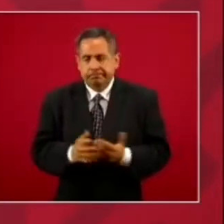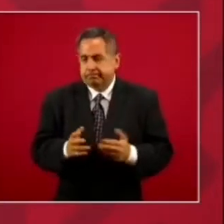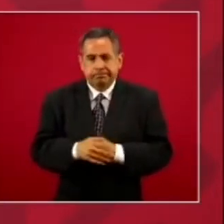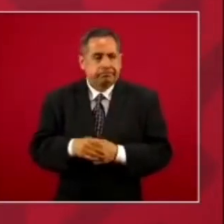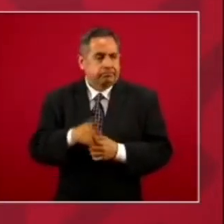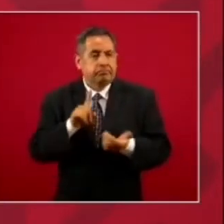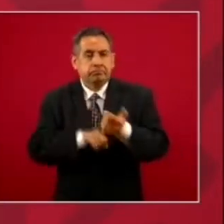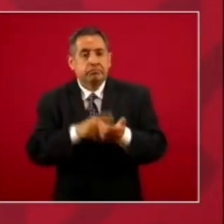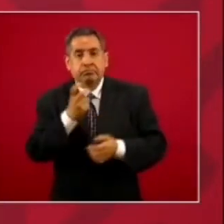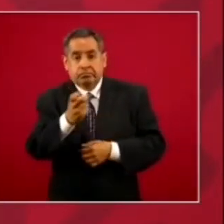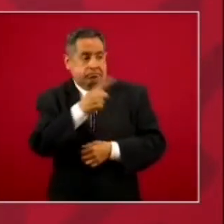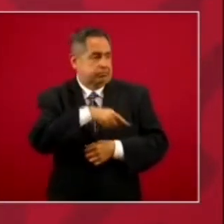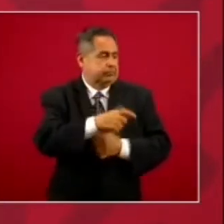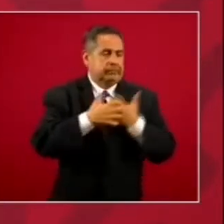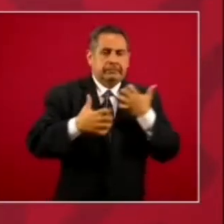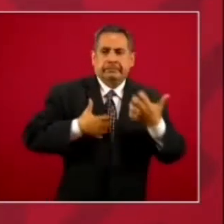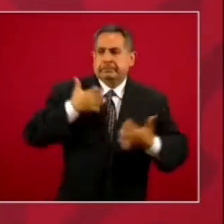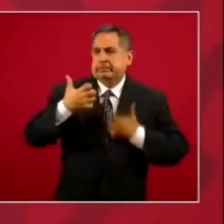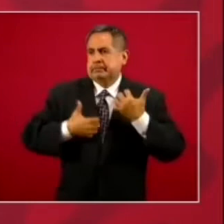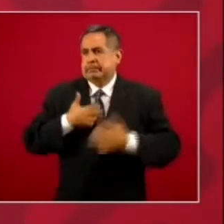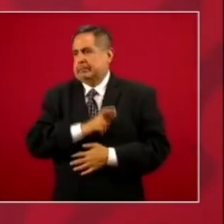están enojados